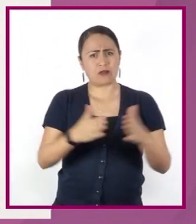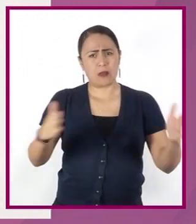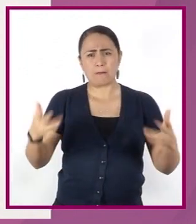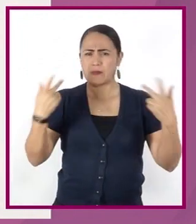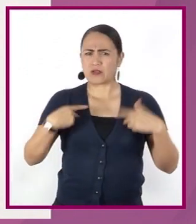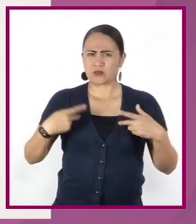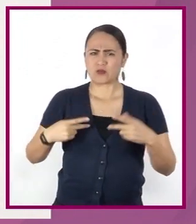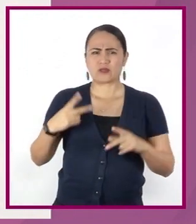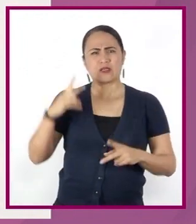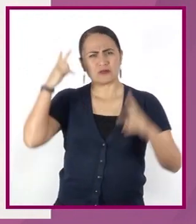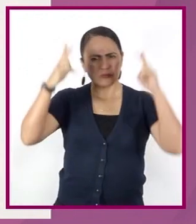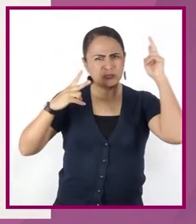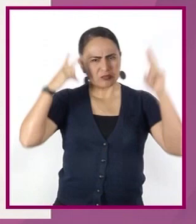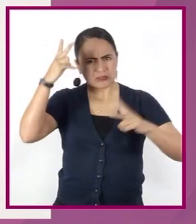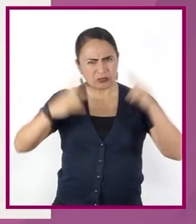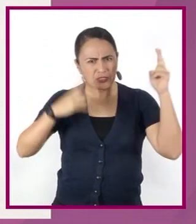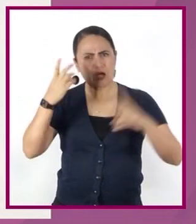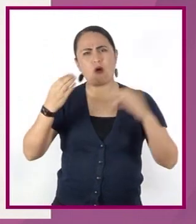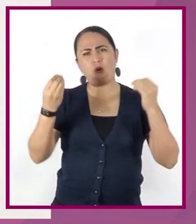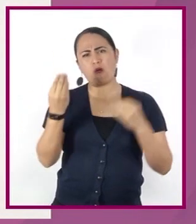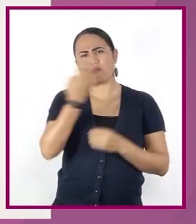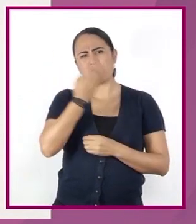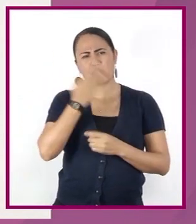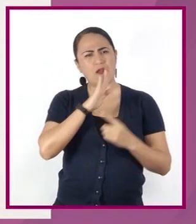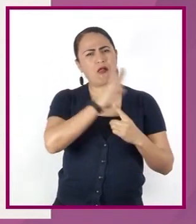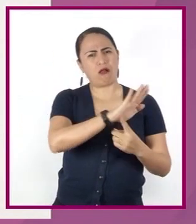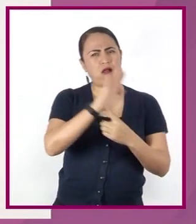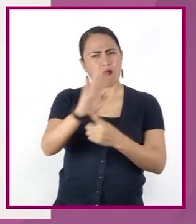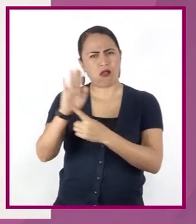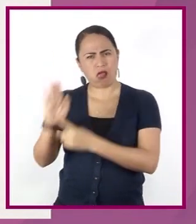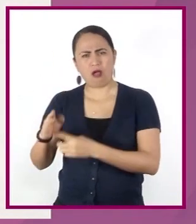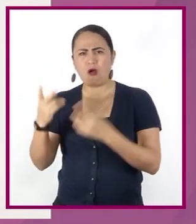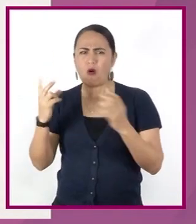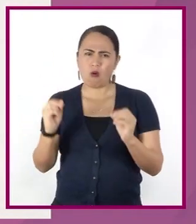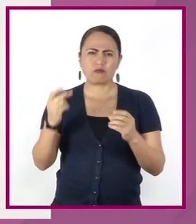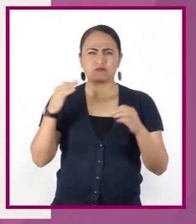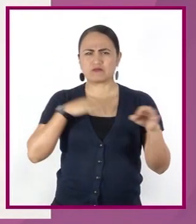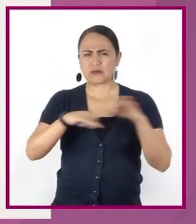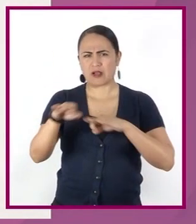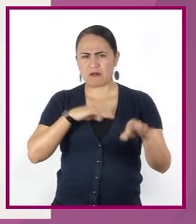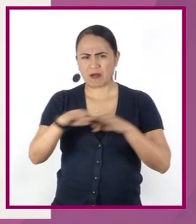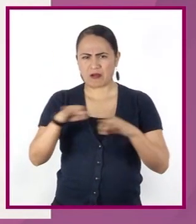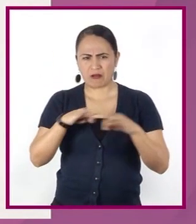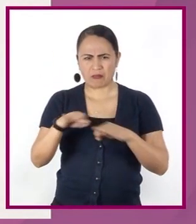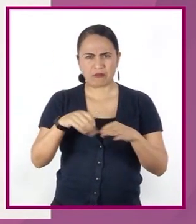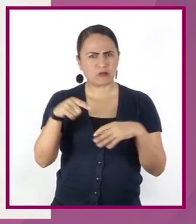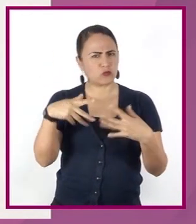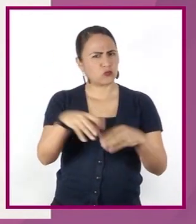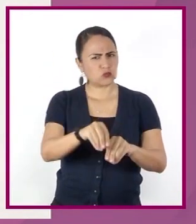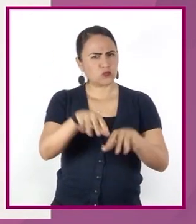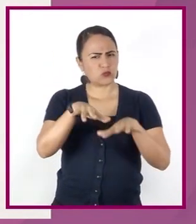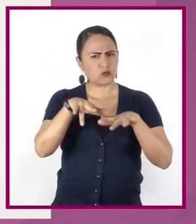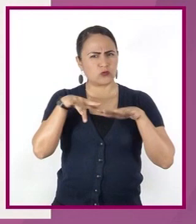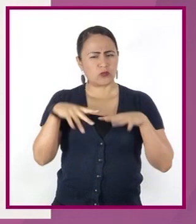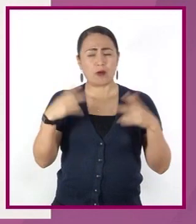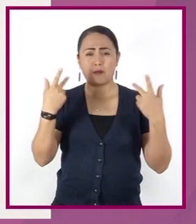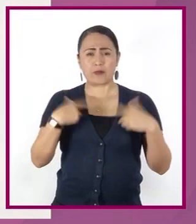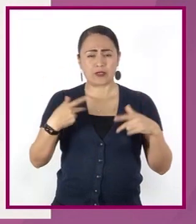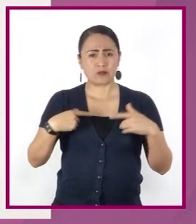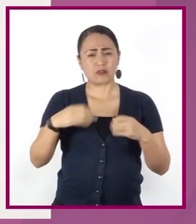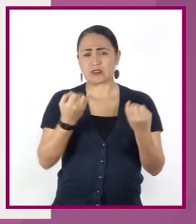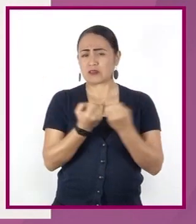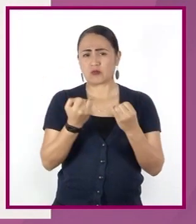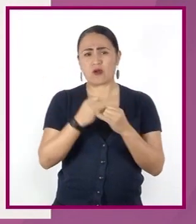paso, los predicadores itinerantes, los afiladores de cuchillos muy brillantes, los trabajadores